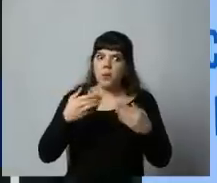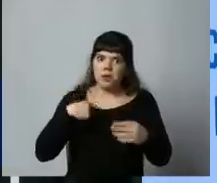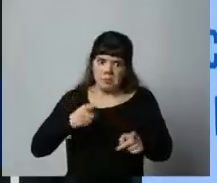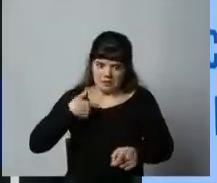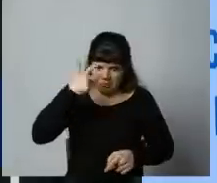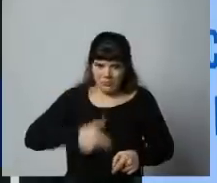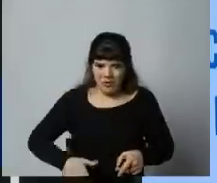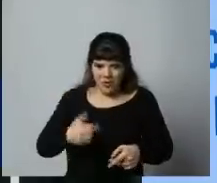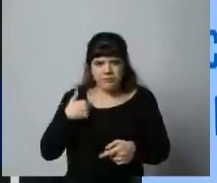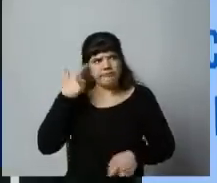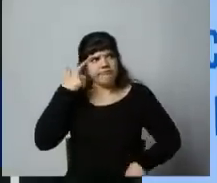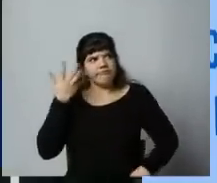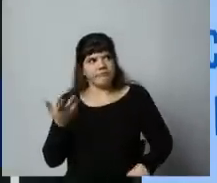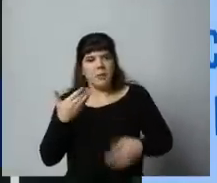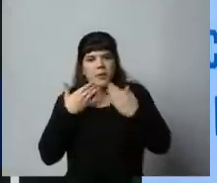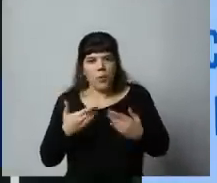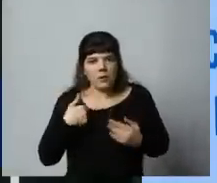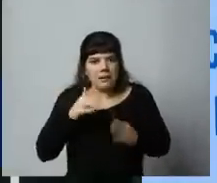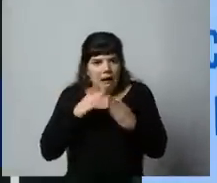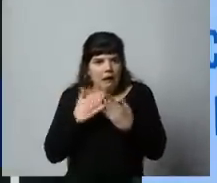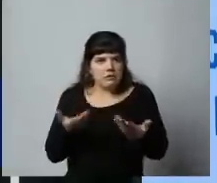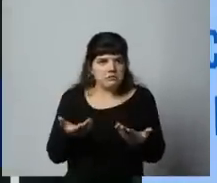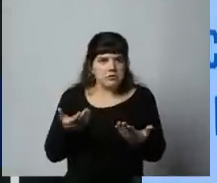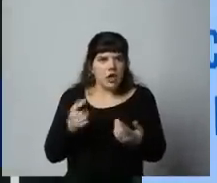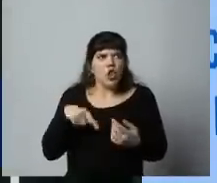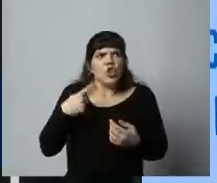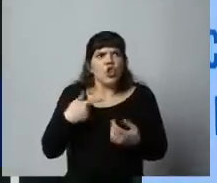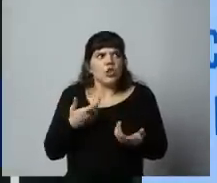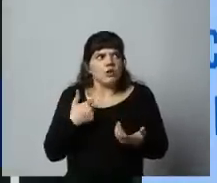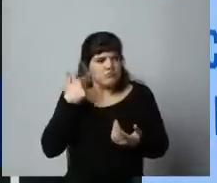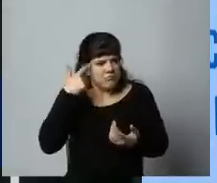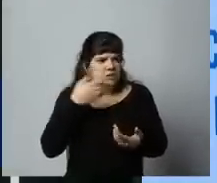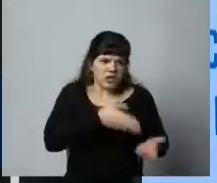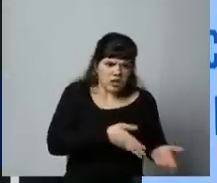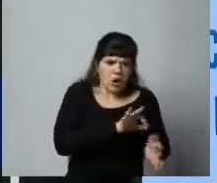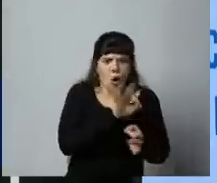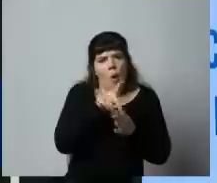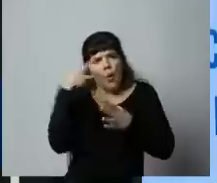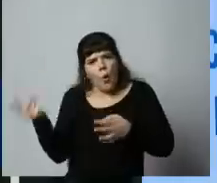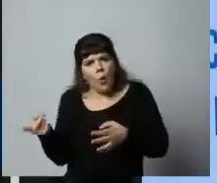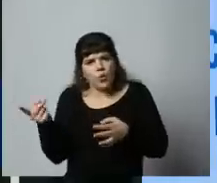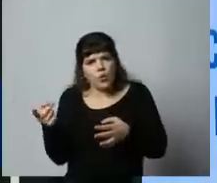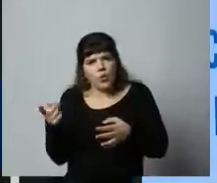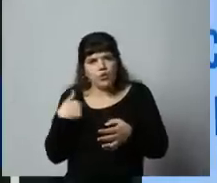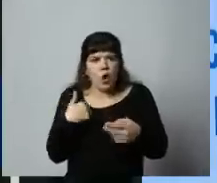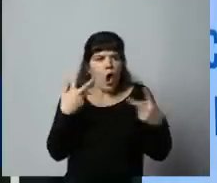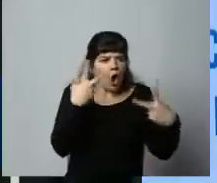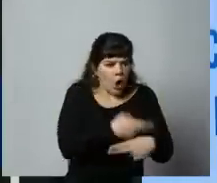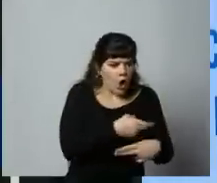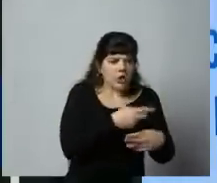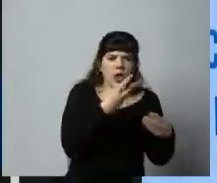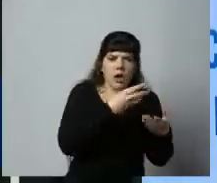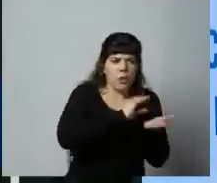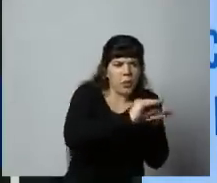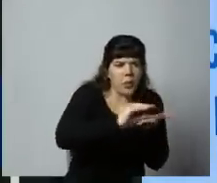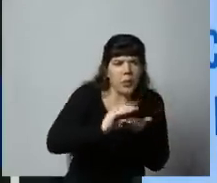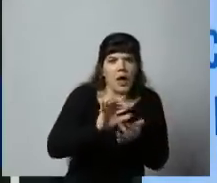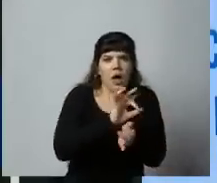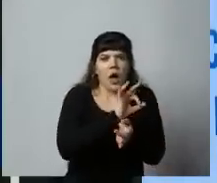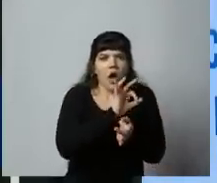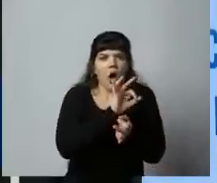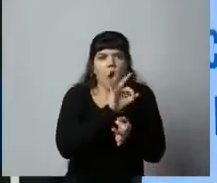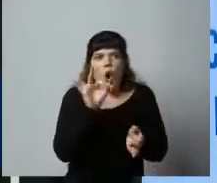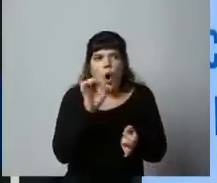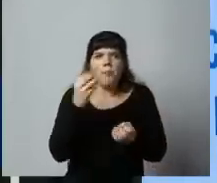casa cuando hay una restricción qué haces dónde cortas cortas porque no podés o cortá porque en realidad estás decidiendo cortar porque no te